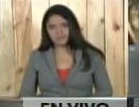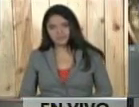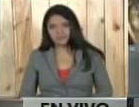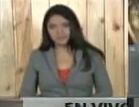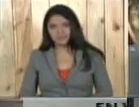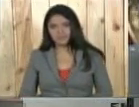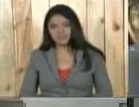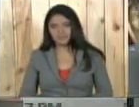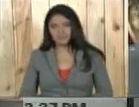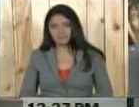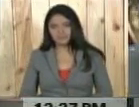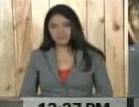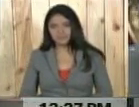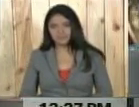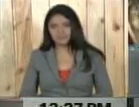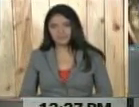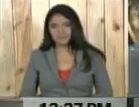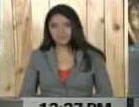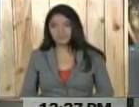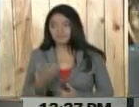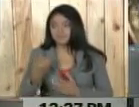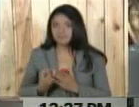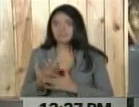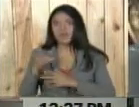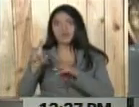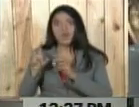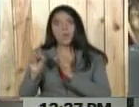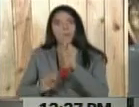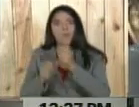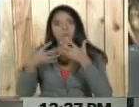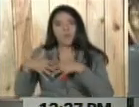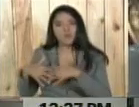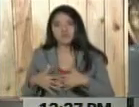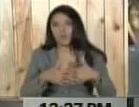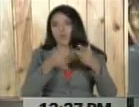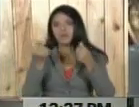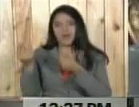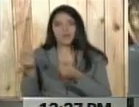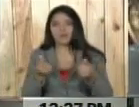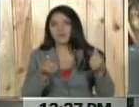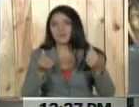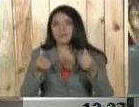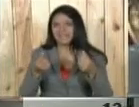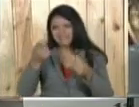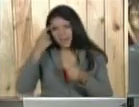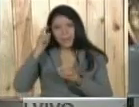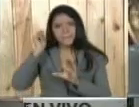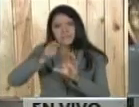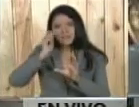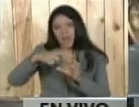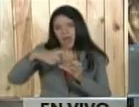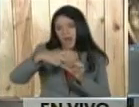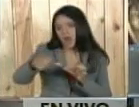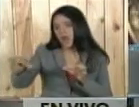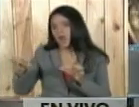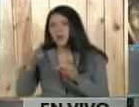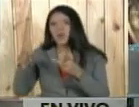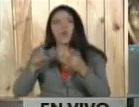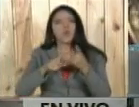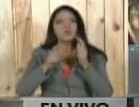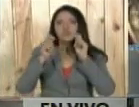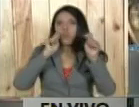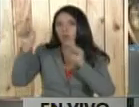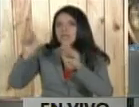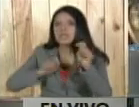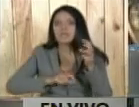que nos hemos planteado el surgimiento de nuevos motores en la economía. El arco minero, el motor turístico, el motor